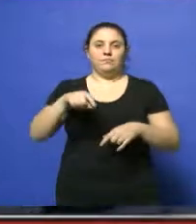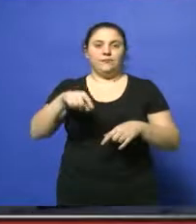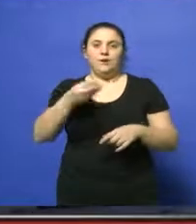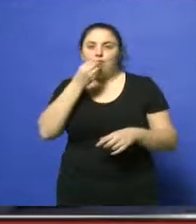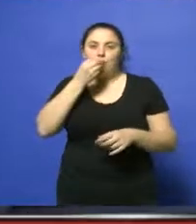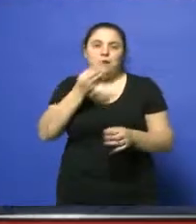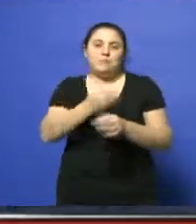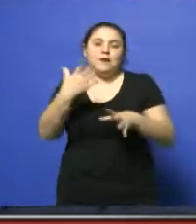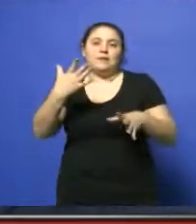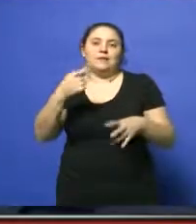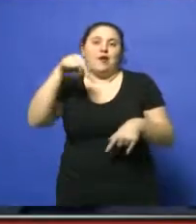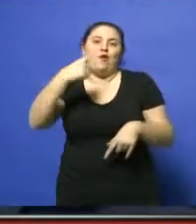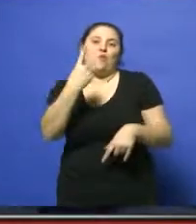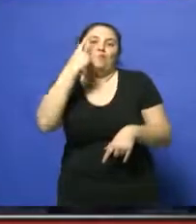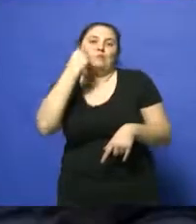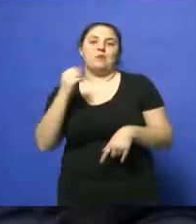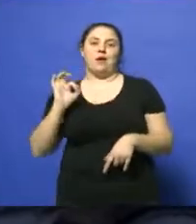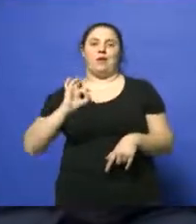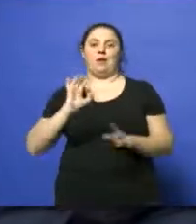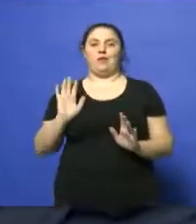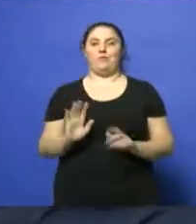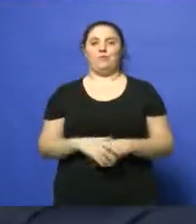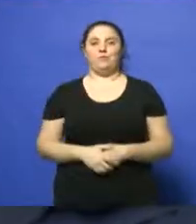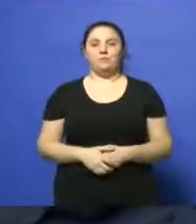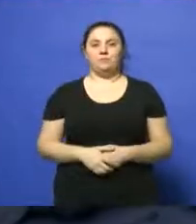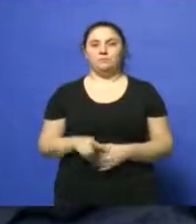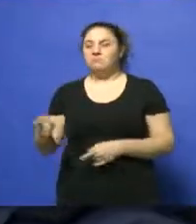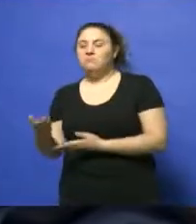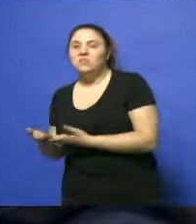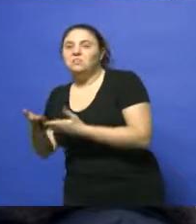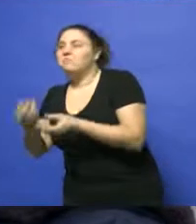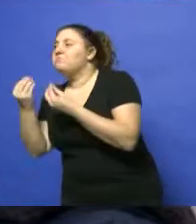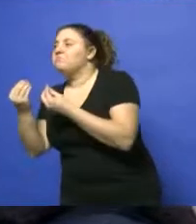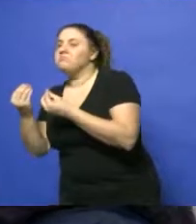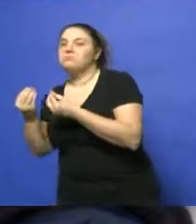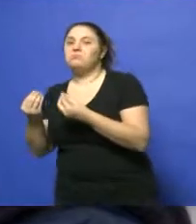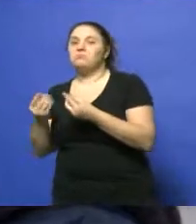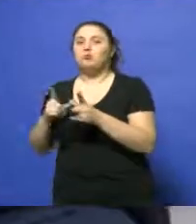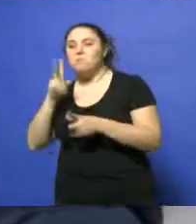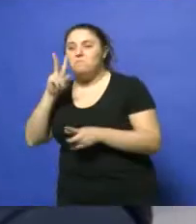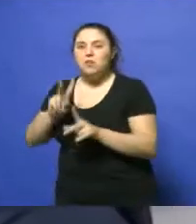año. Para agasajar a los padres. Seguro, seguro. ¿Y en cuanto a los regalos, por qué lado te vas a mover?